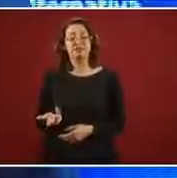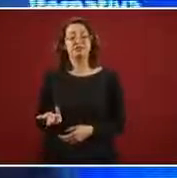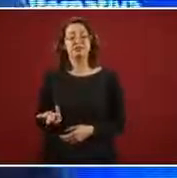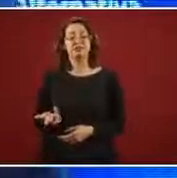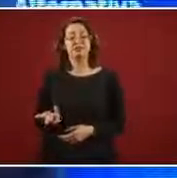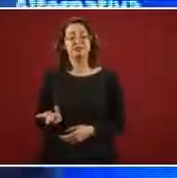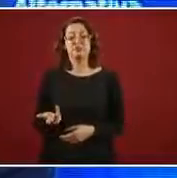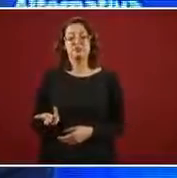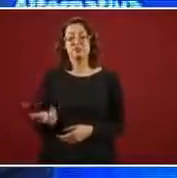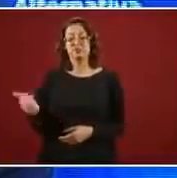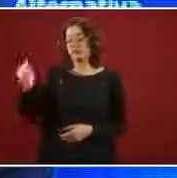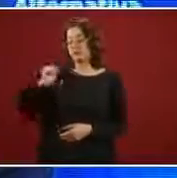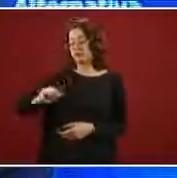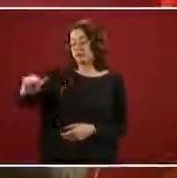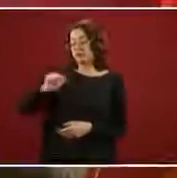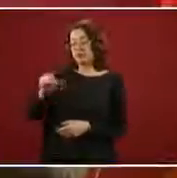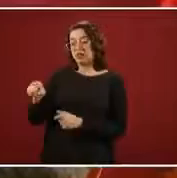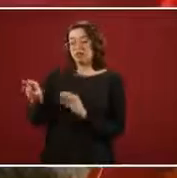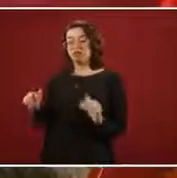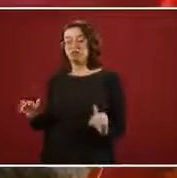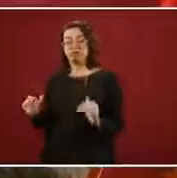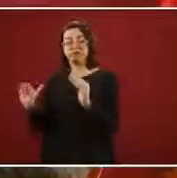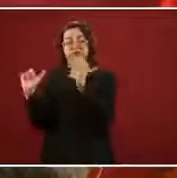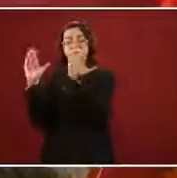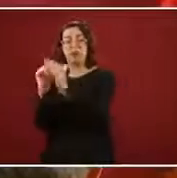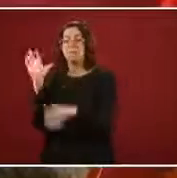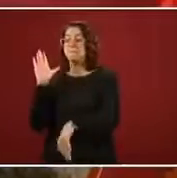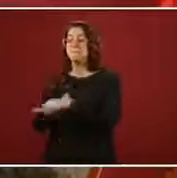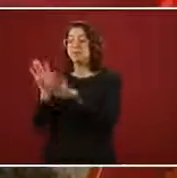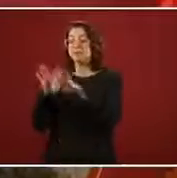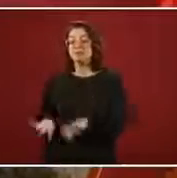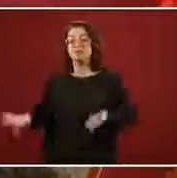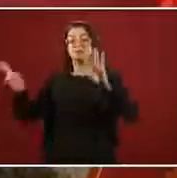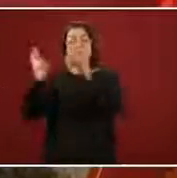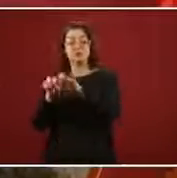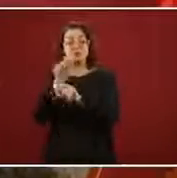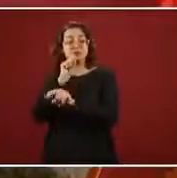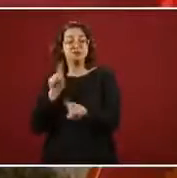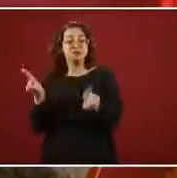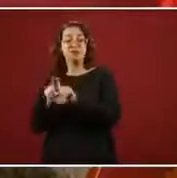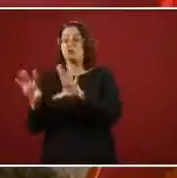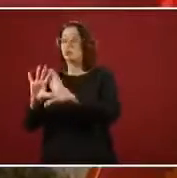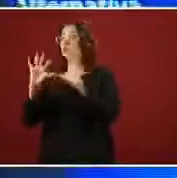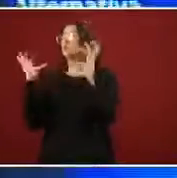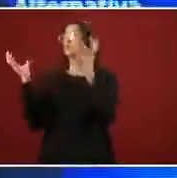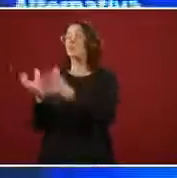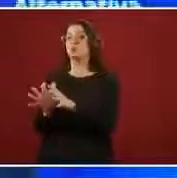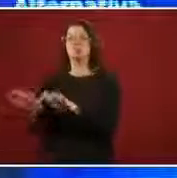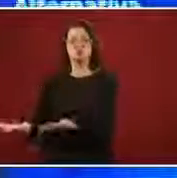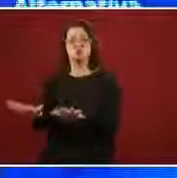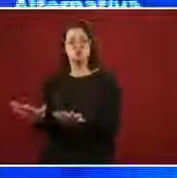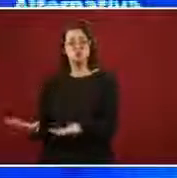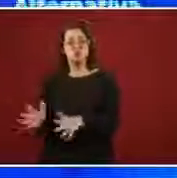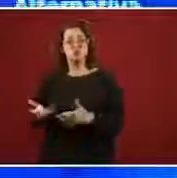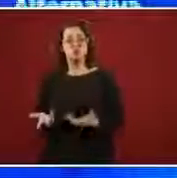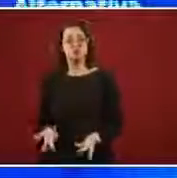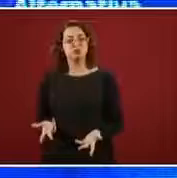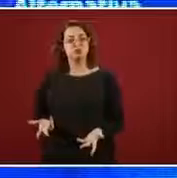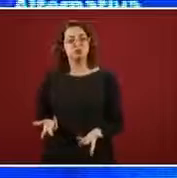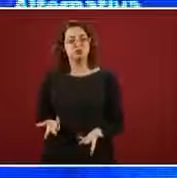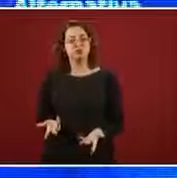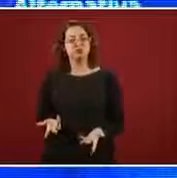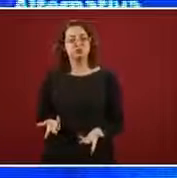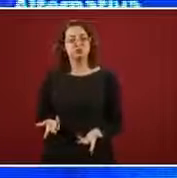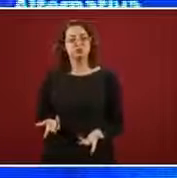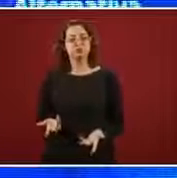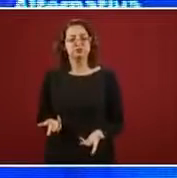las zonas arqueológicas más importantes del mundo también. Aquí